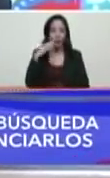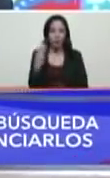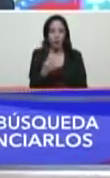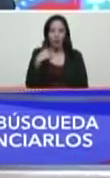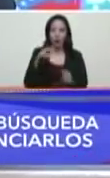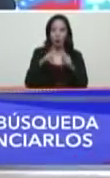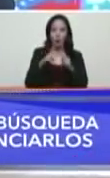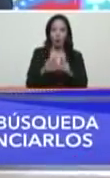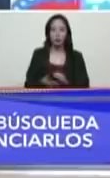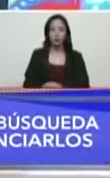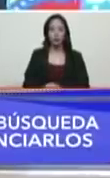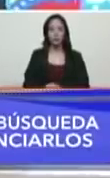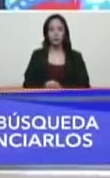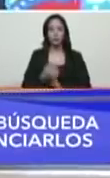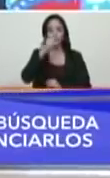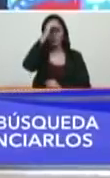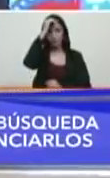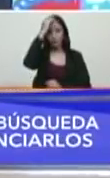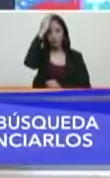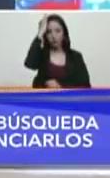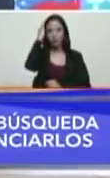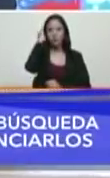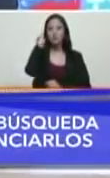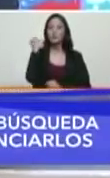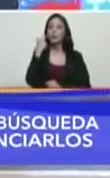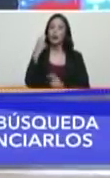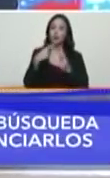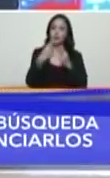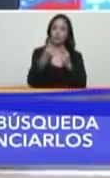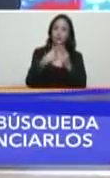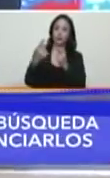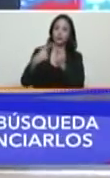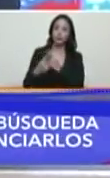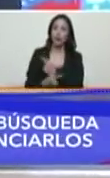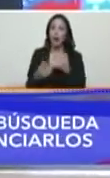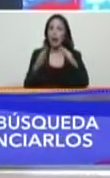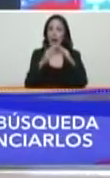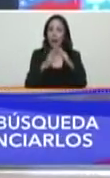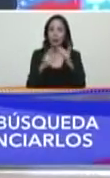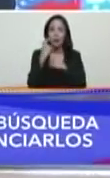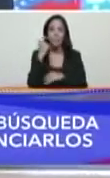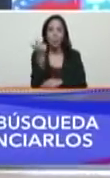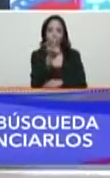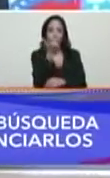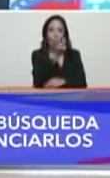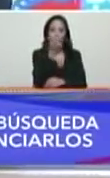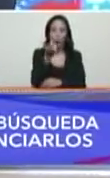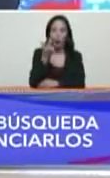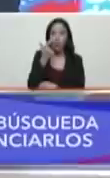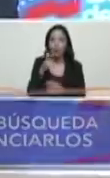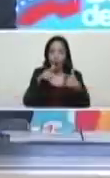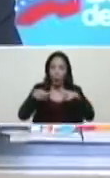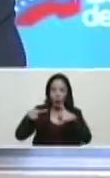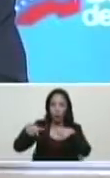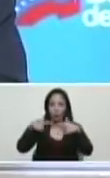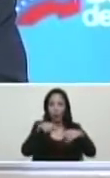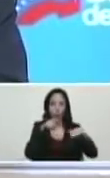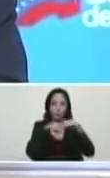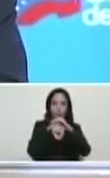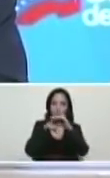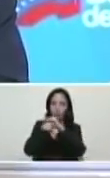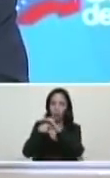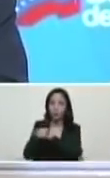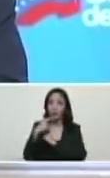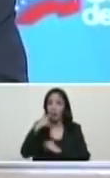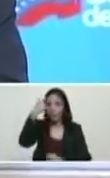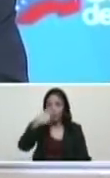bien todo su estado. Y puede ir a la casa del talento regional, local. Y la gente